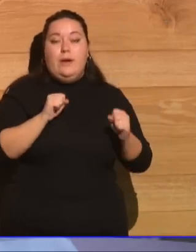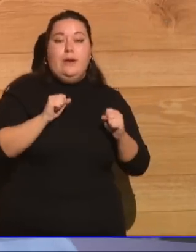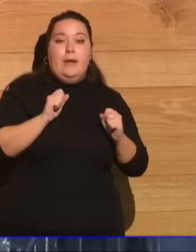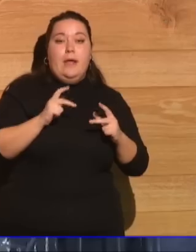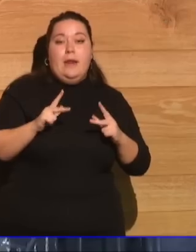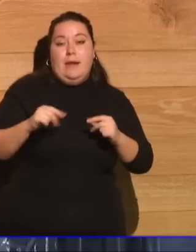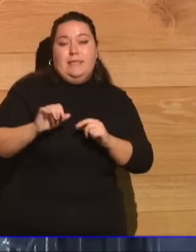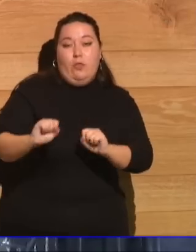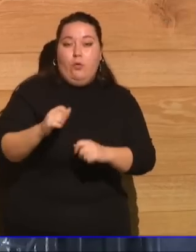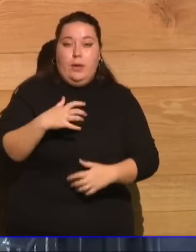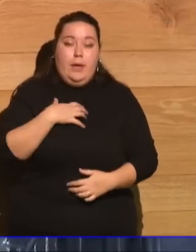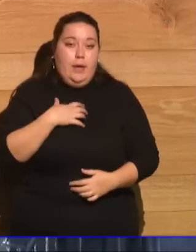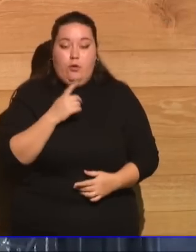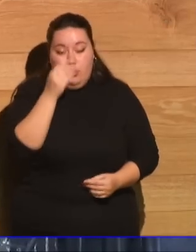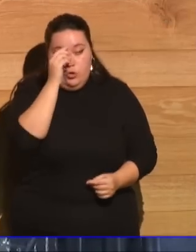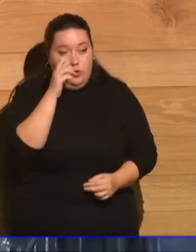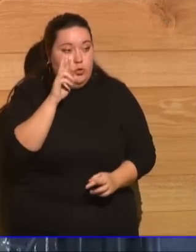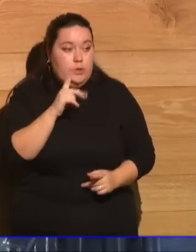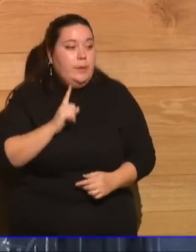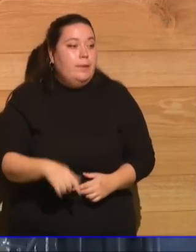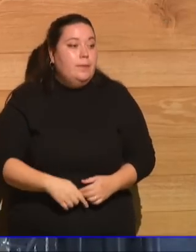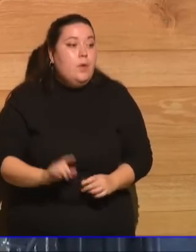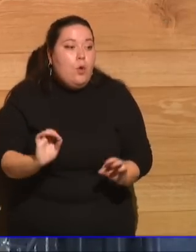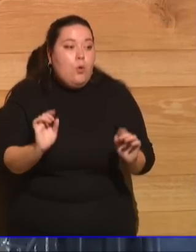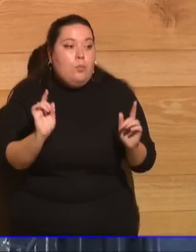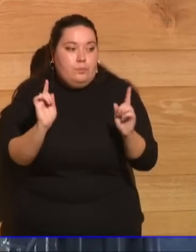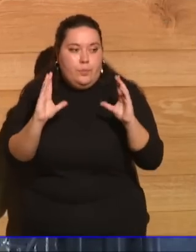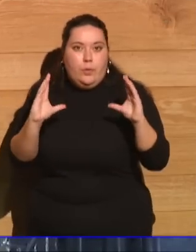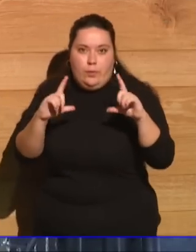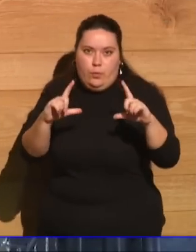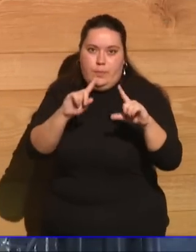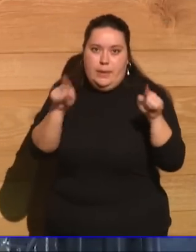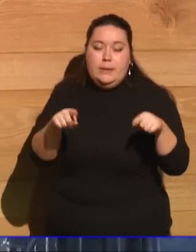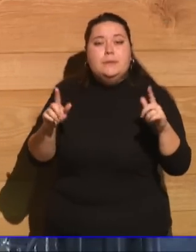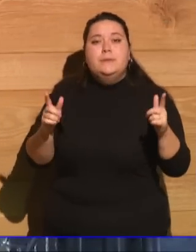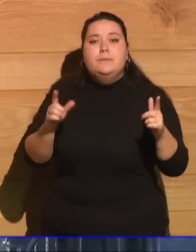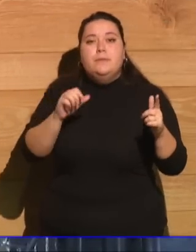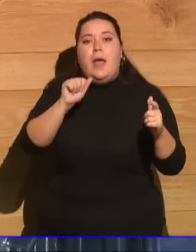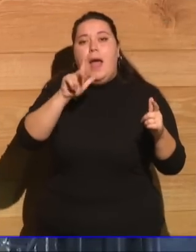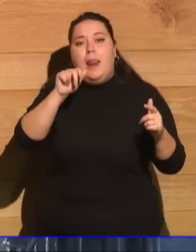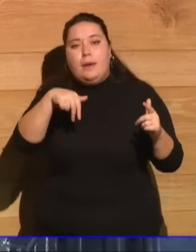realidad. Breve inciso, es que hay que aclarar que Alan Parker es